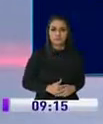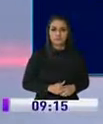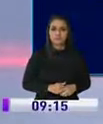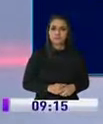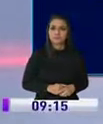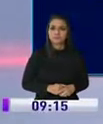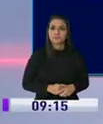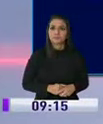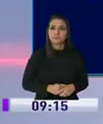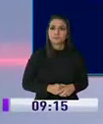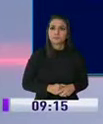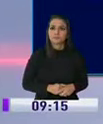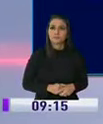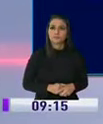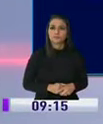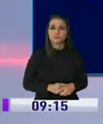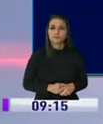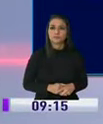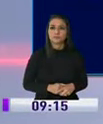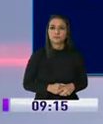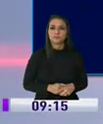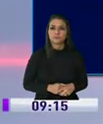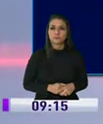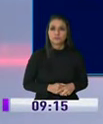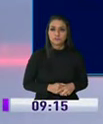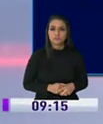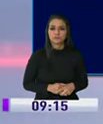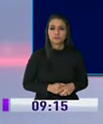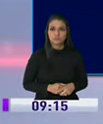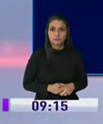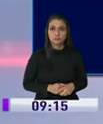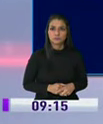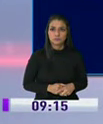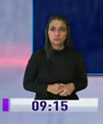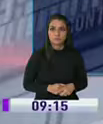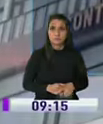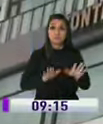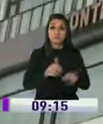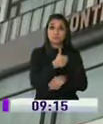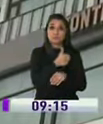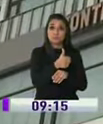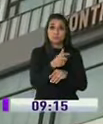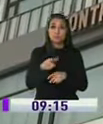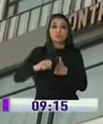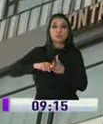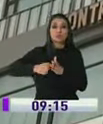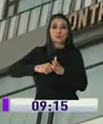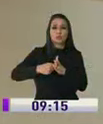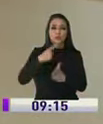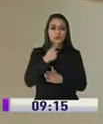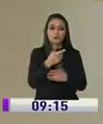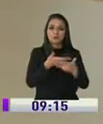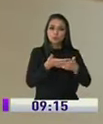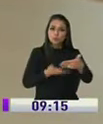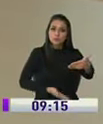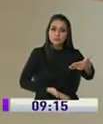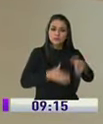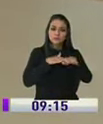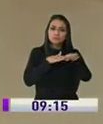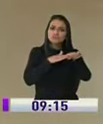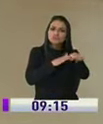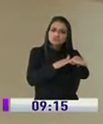$49 millones, hace referencia a la explotación y exploración de hidrocarburos en el bloque 3, donde la entidad de control señala que no existiría documentación